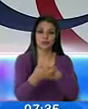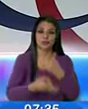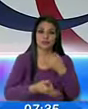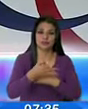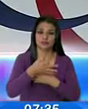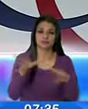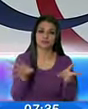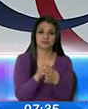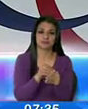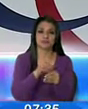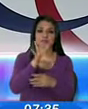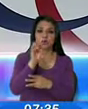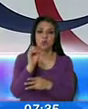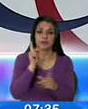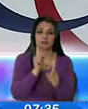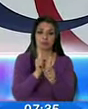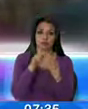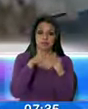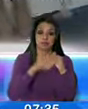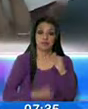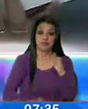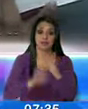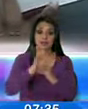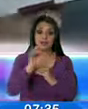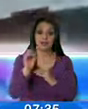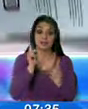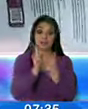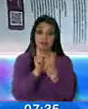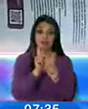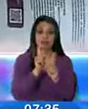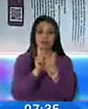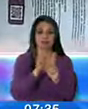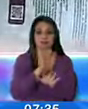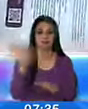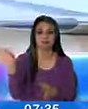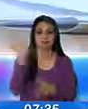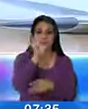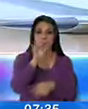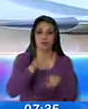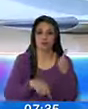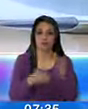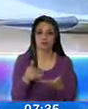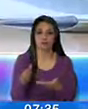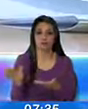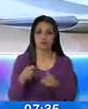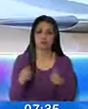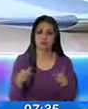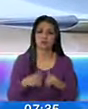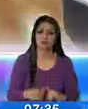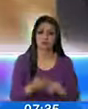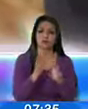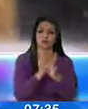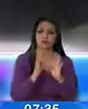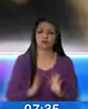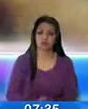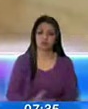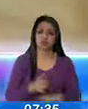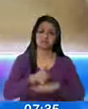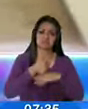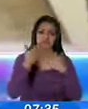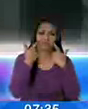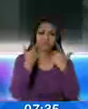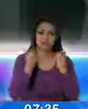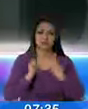Quienes obtengan menos de 70 quedarán fuera del banco de elegibles correspondiente, pero podrán seguir en sus funciones como agentes